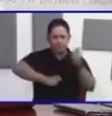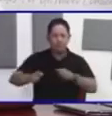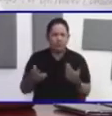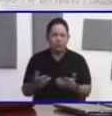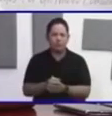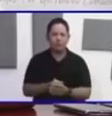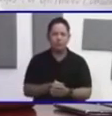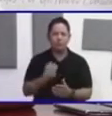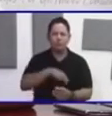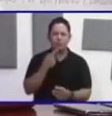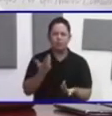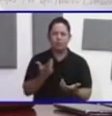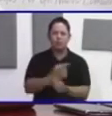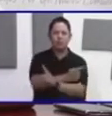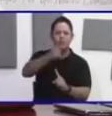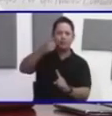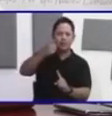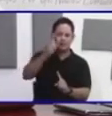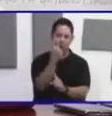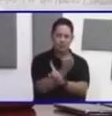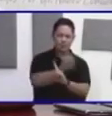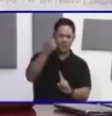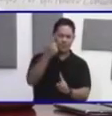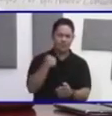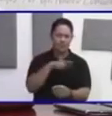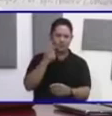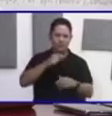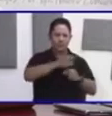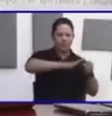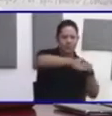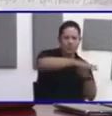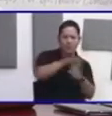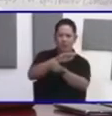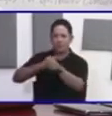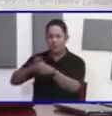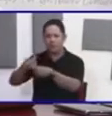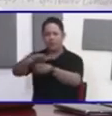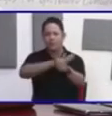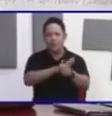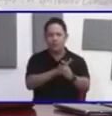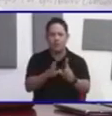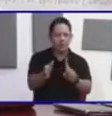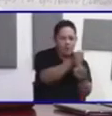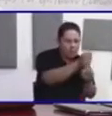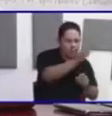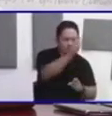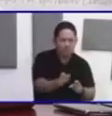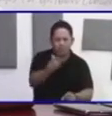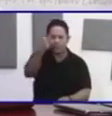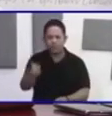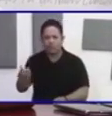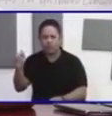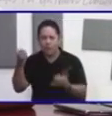hacer por una semana un trabajo en todos los sectores para identificar a esas personas que hoy se